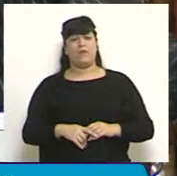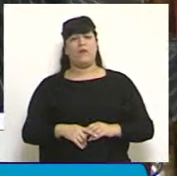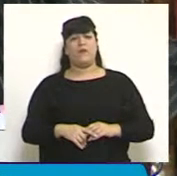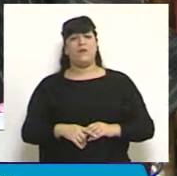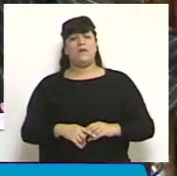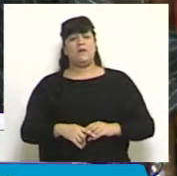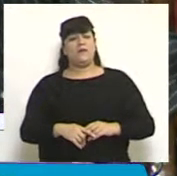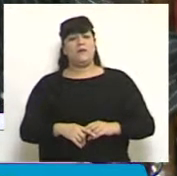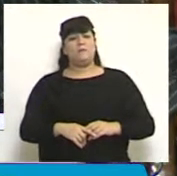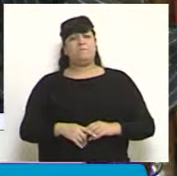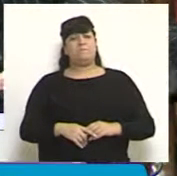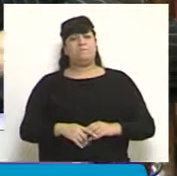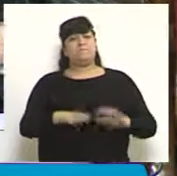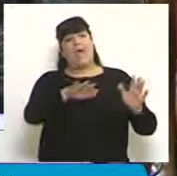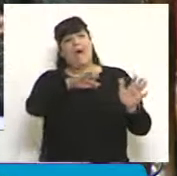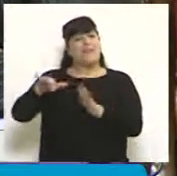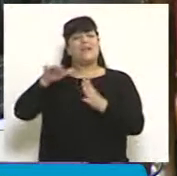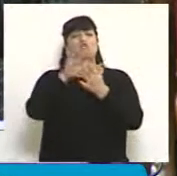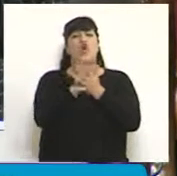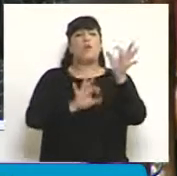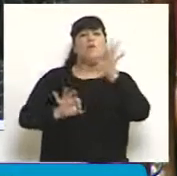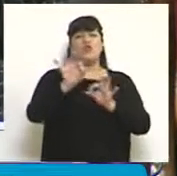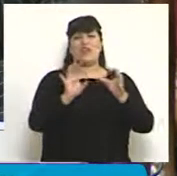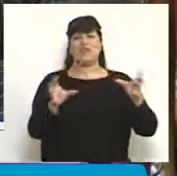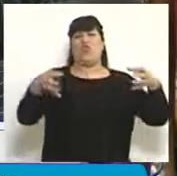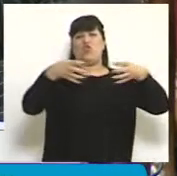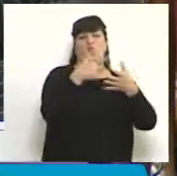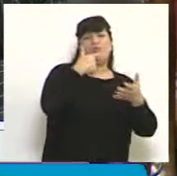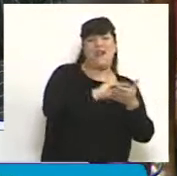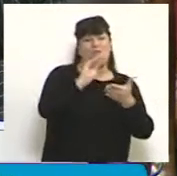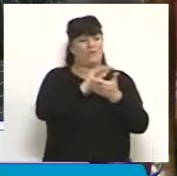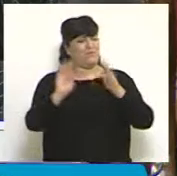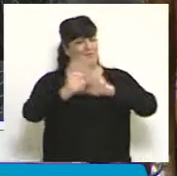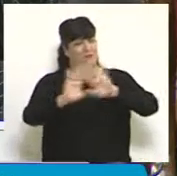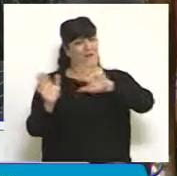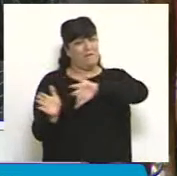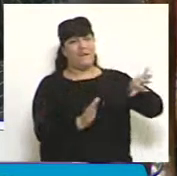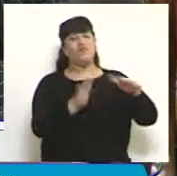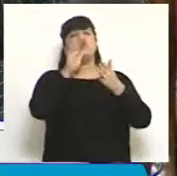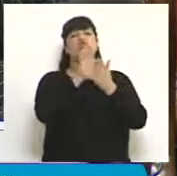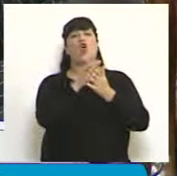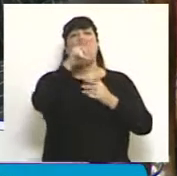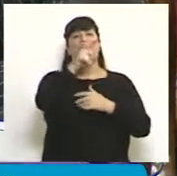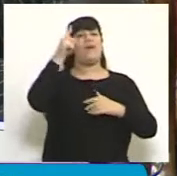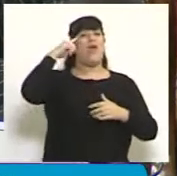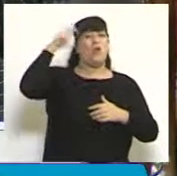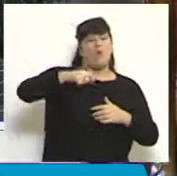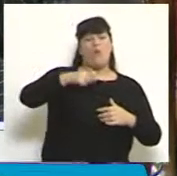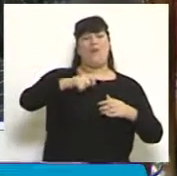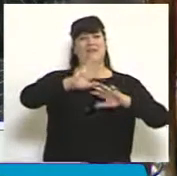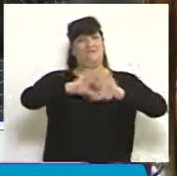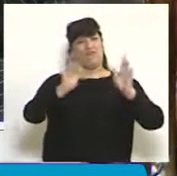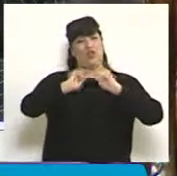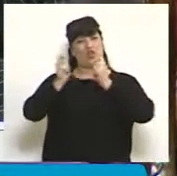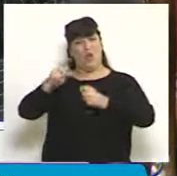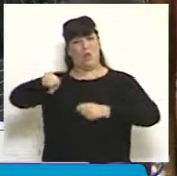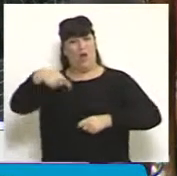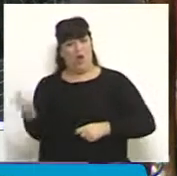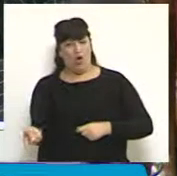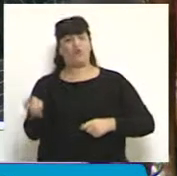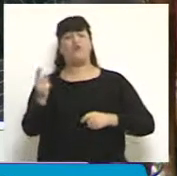son los proyectos de la bicameral, que es el proyecto de subrogancias, que de todos modos